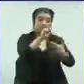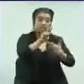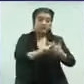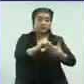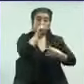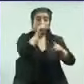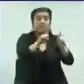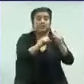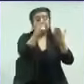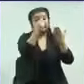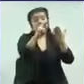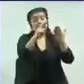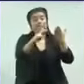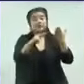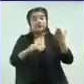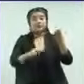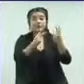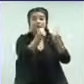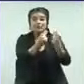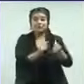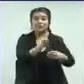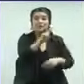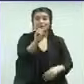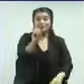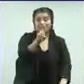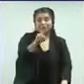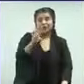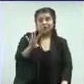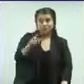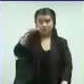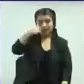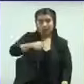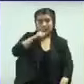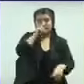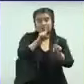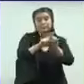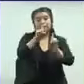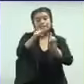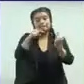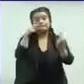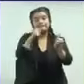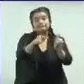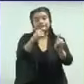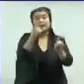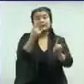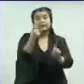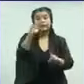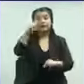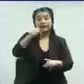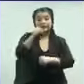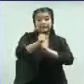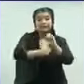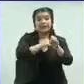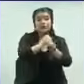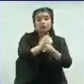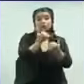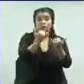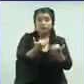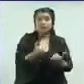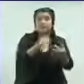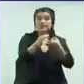revisión del presupuesto del 24 a la fecha y la proyección para lo que resta de este año. Como lo indica